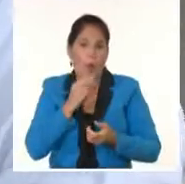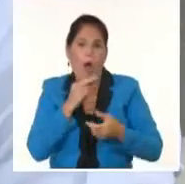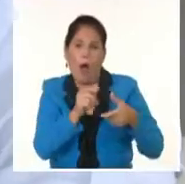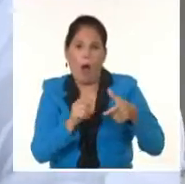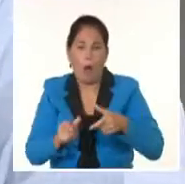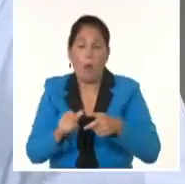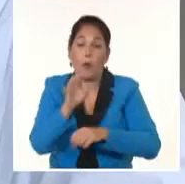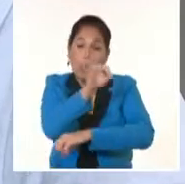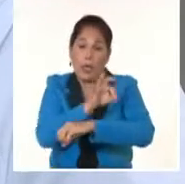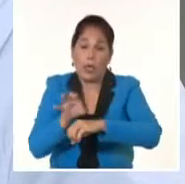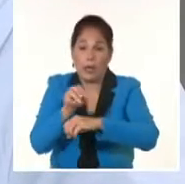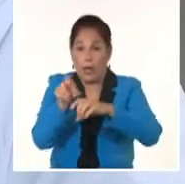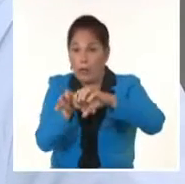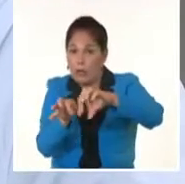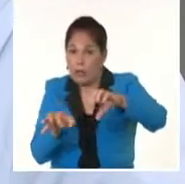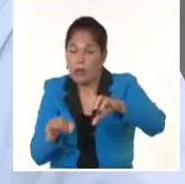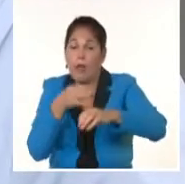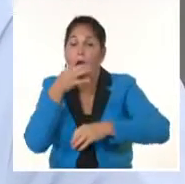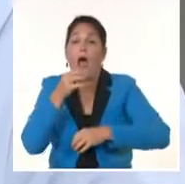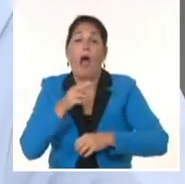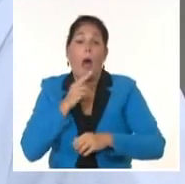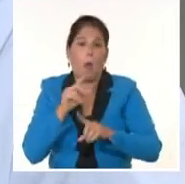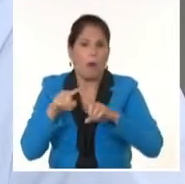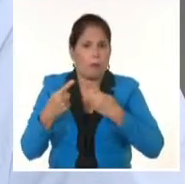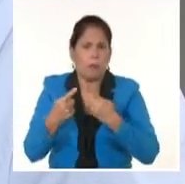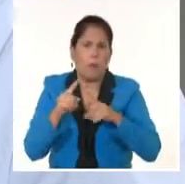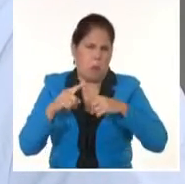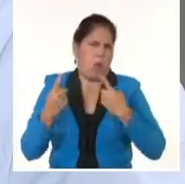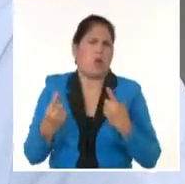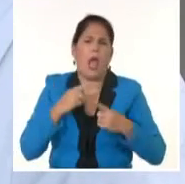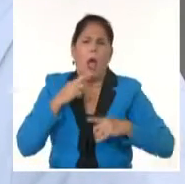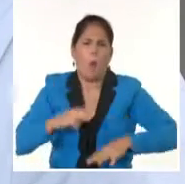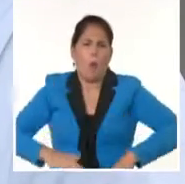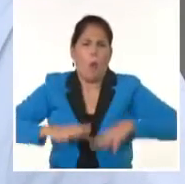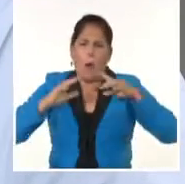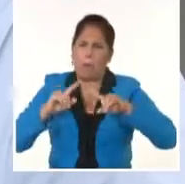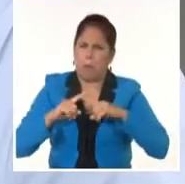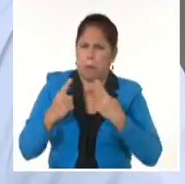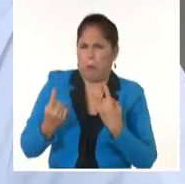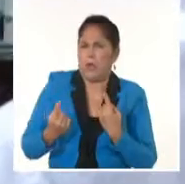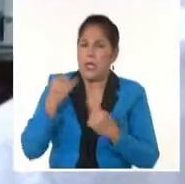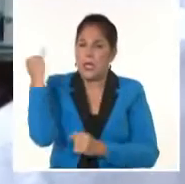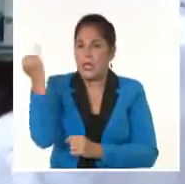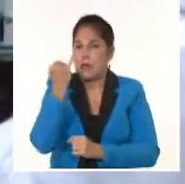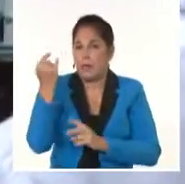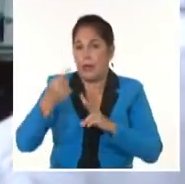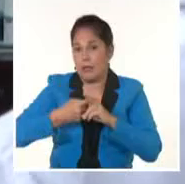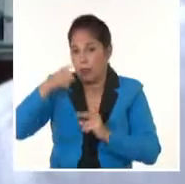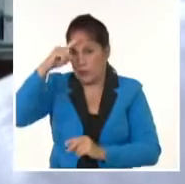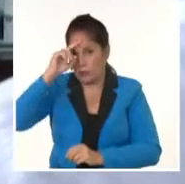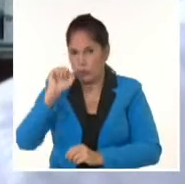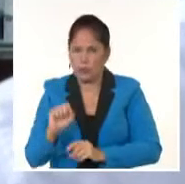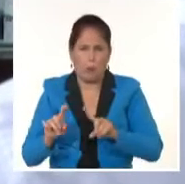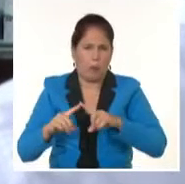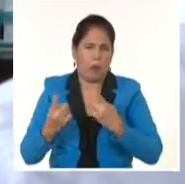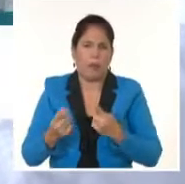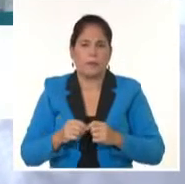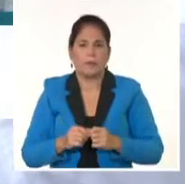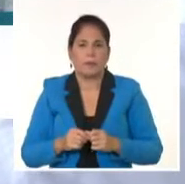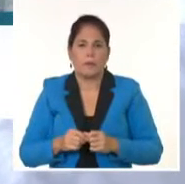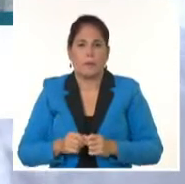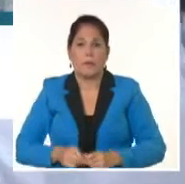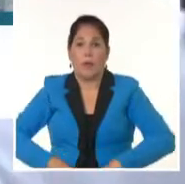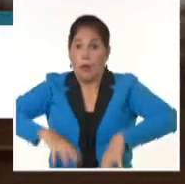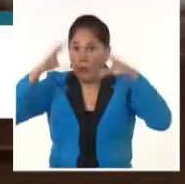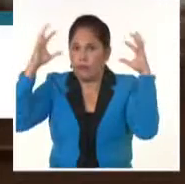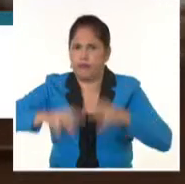ingeniera hidráulica, explicó el por qué se produjeron las inundaciones en Imías y San Antonio del Sur. Cuando cayeron estos